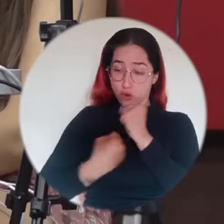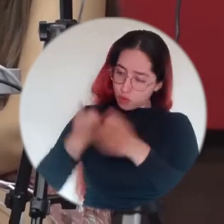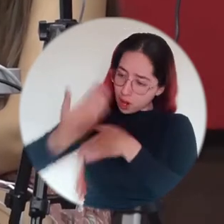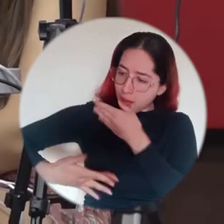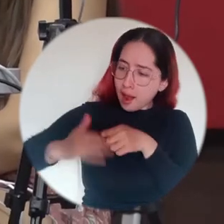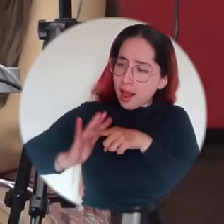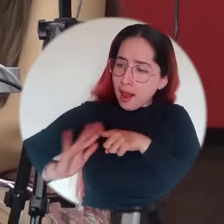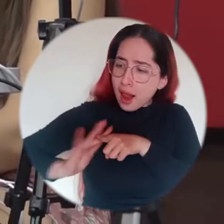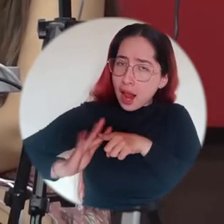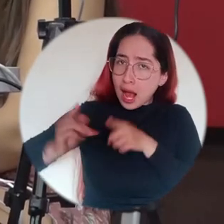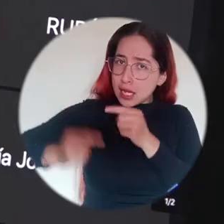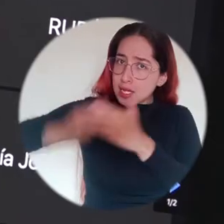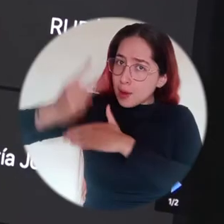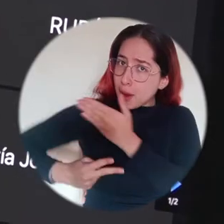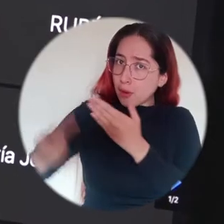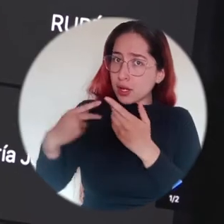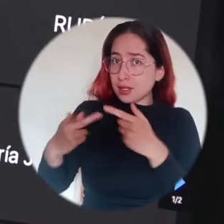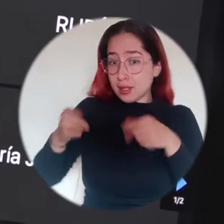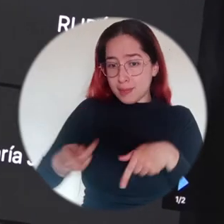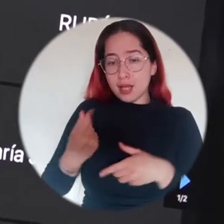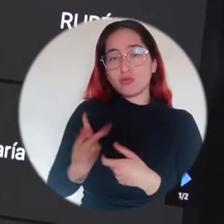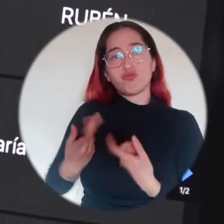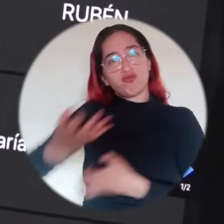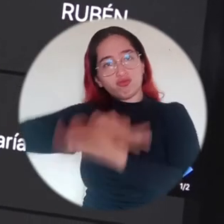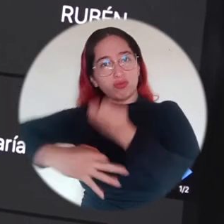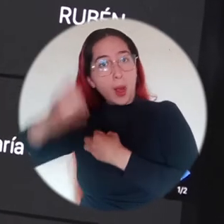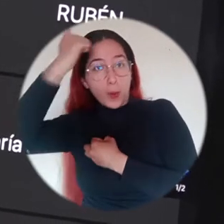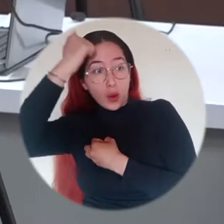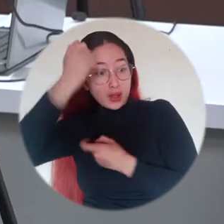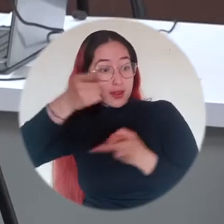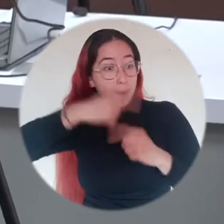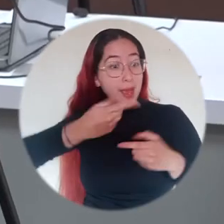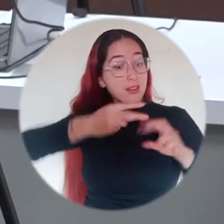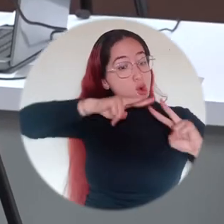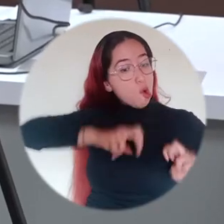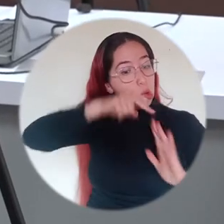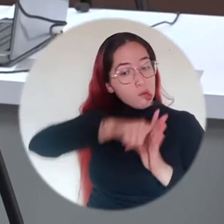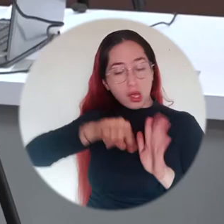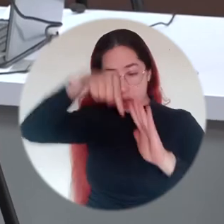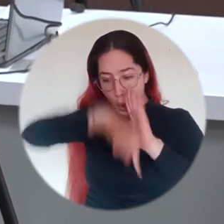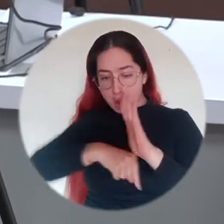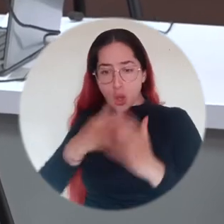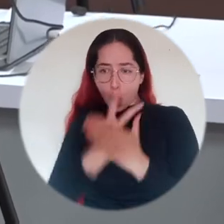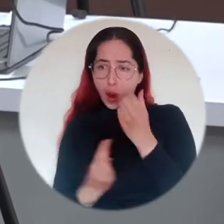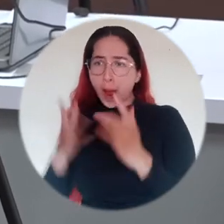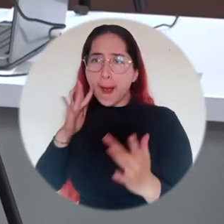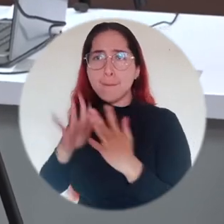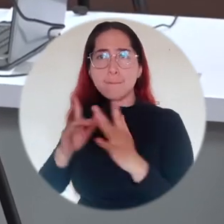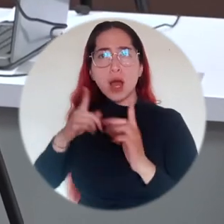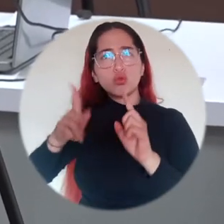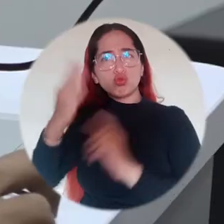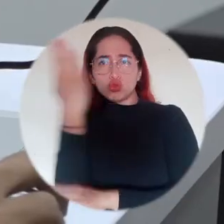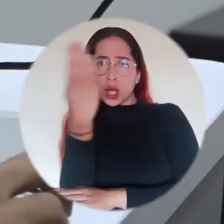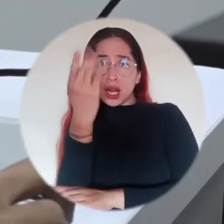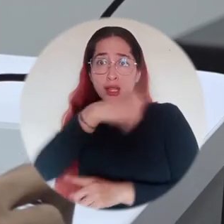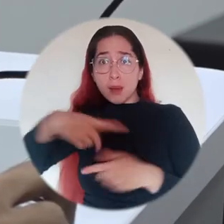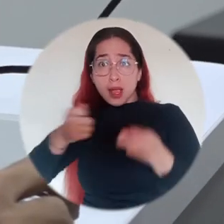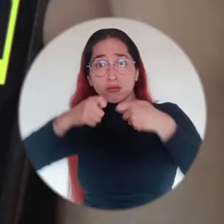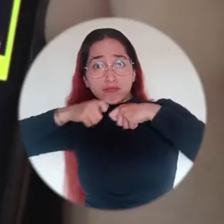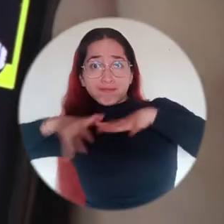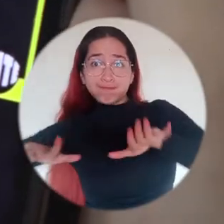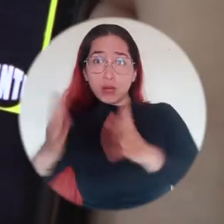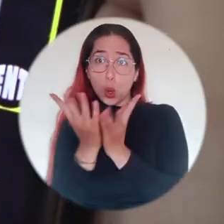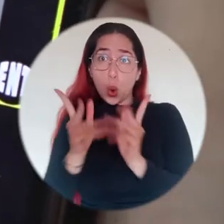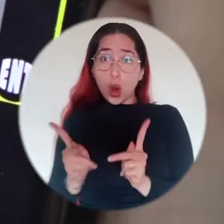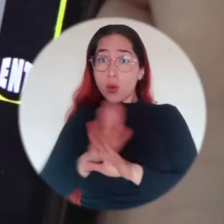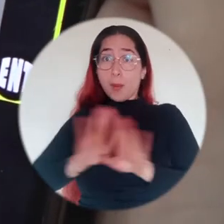desarrollar nuestros trabajos como docentes e investigadores alrededor del cine, y poder compartir eso no solo con los estudiantes,